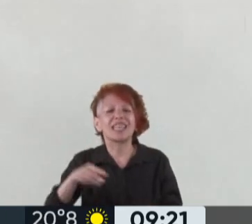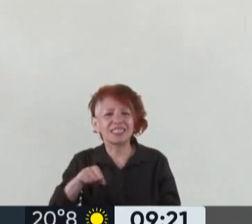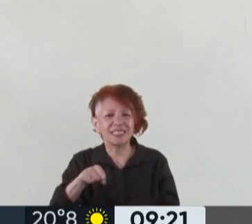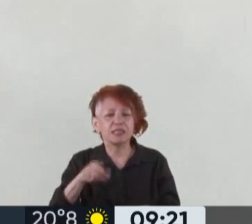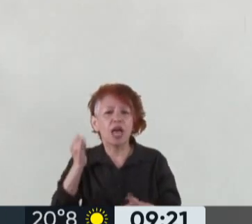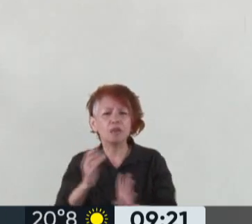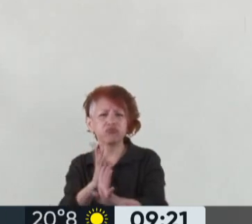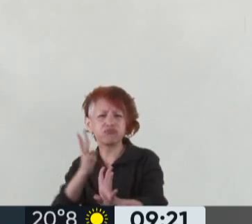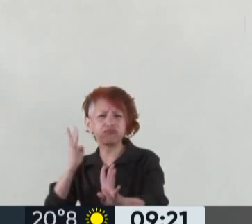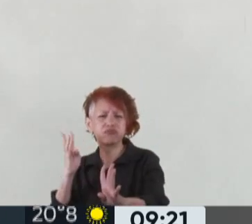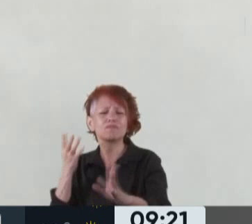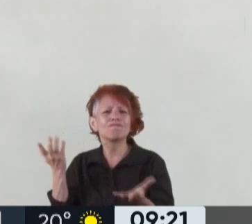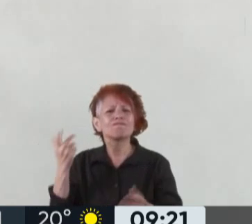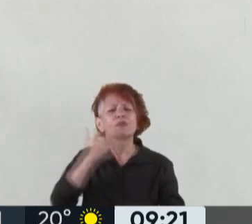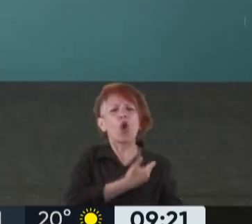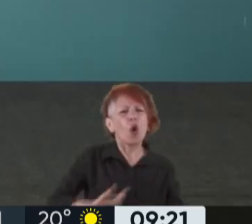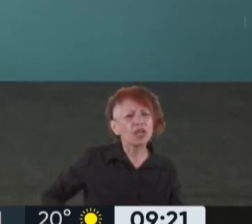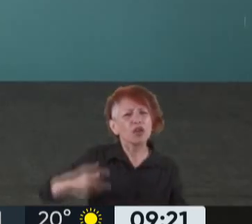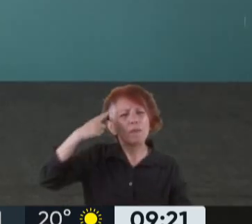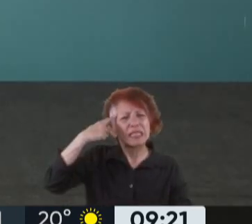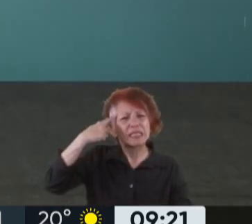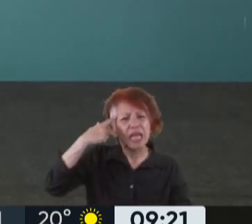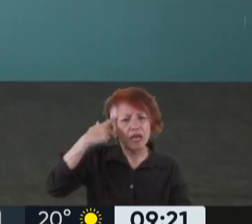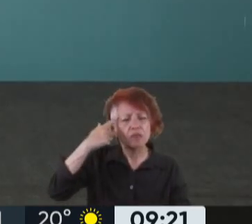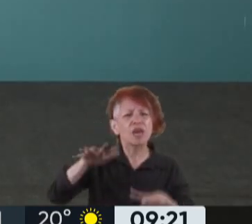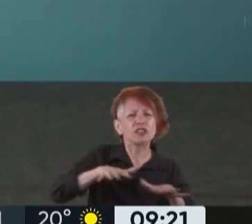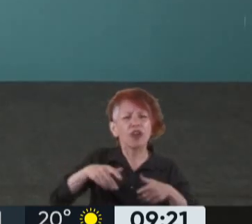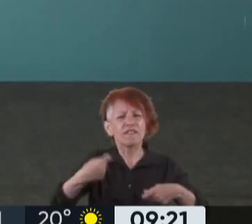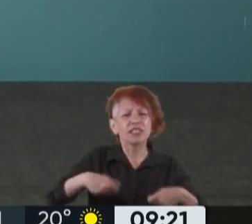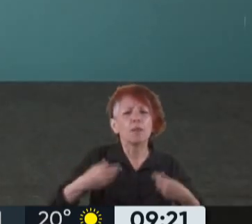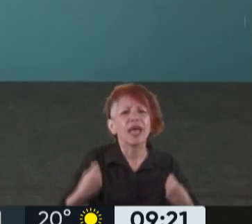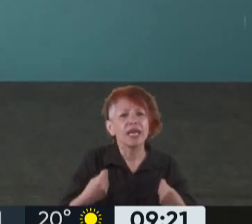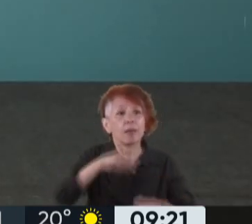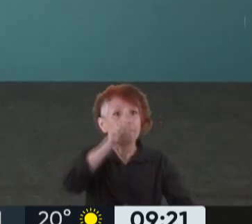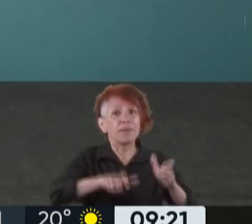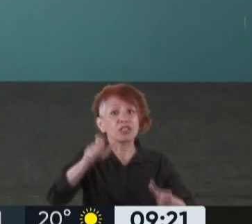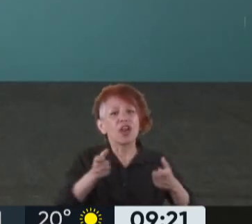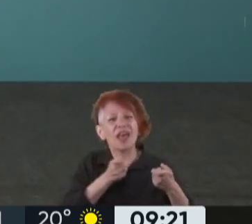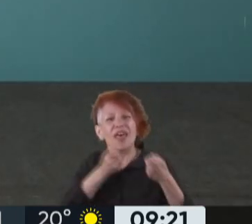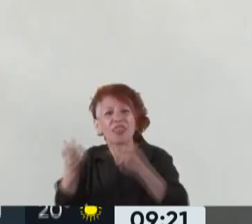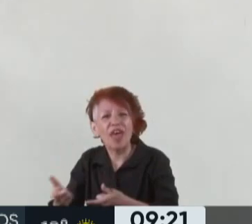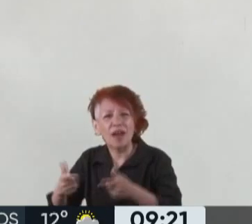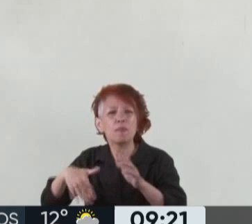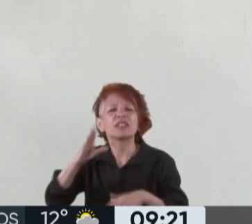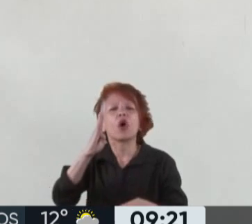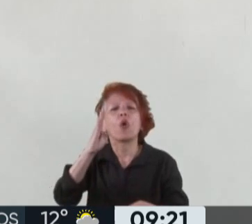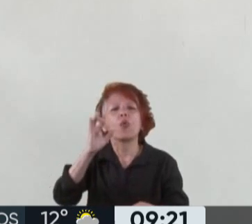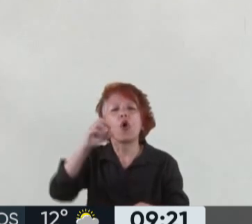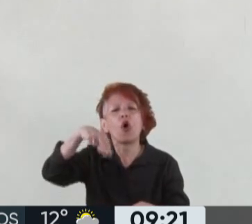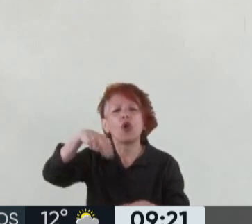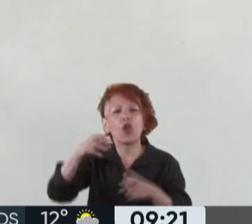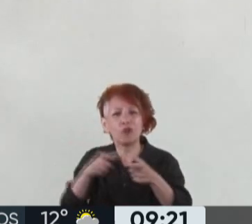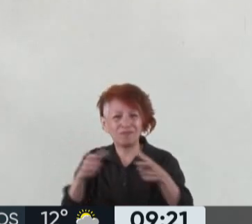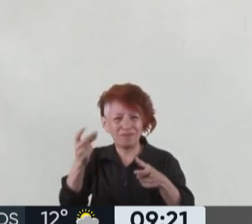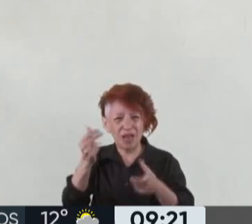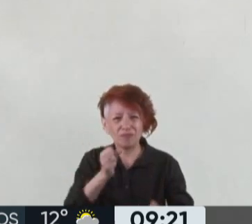piensa flexibilizar las condiciones para designar, para que las personas puedan percibir el bono? Por un lado, para las personas en situación de indigencia,